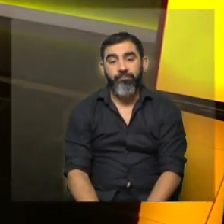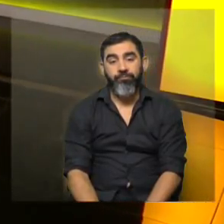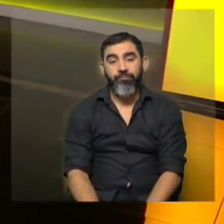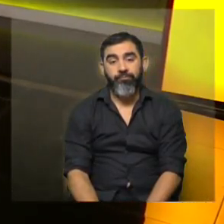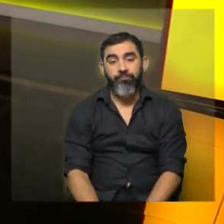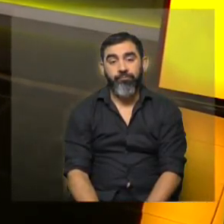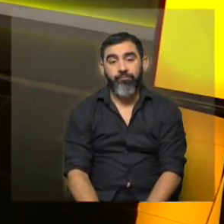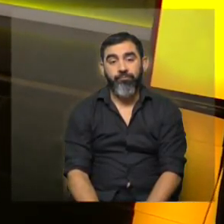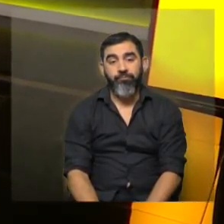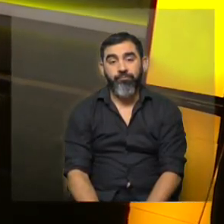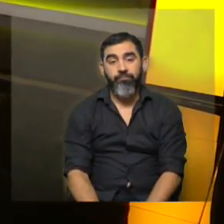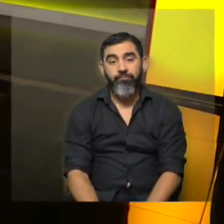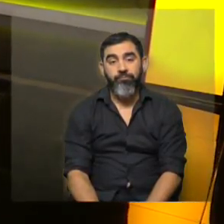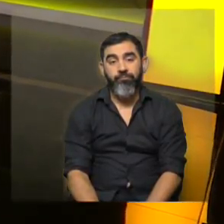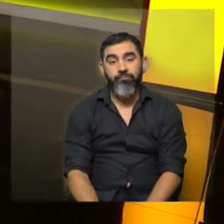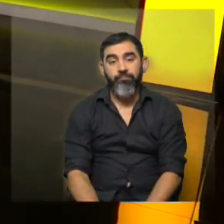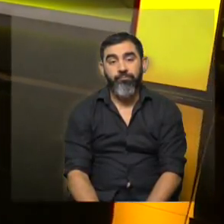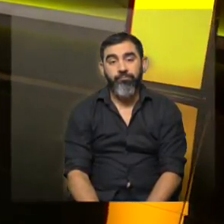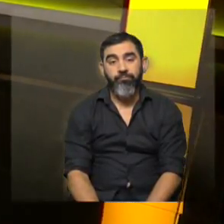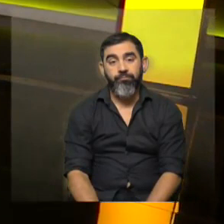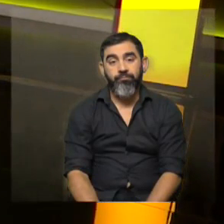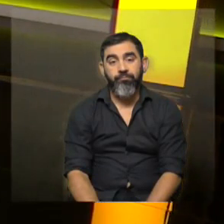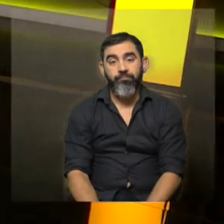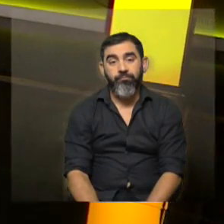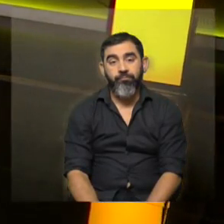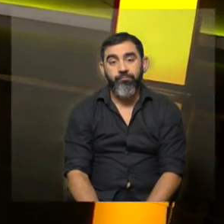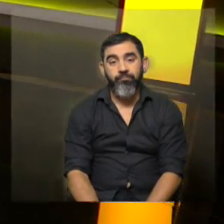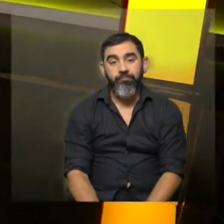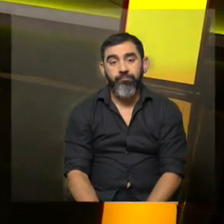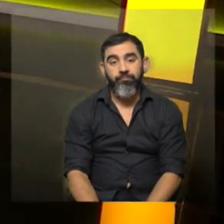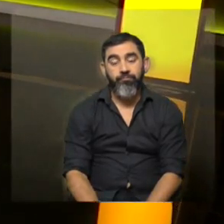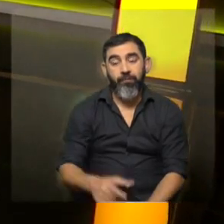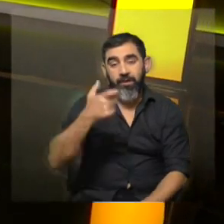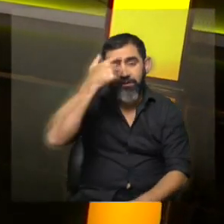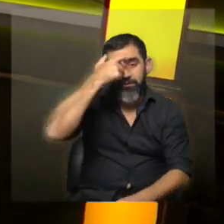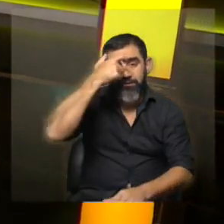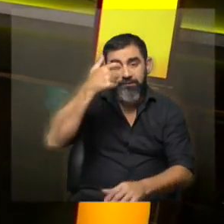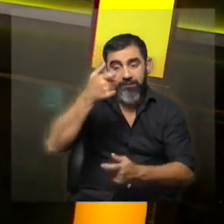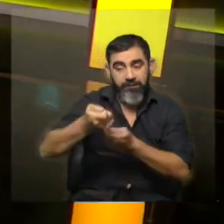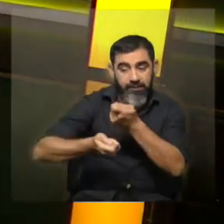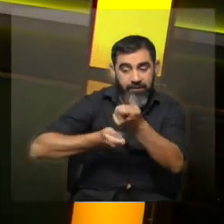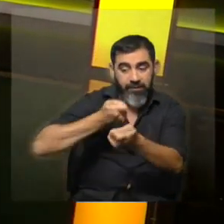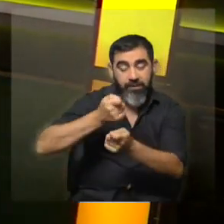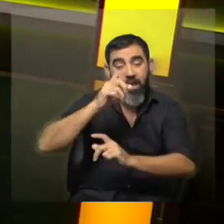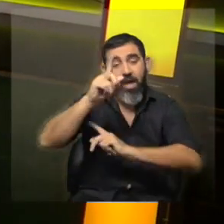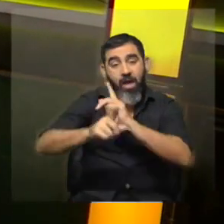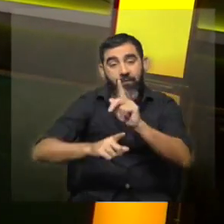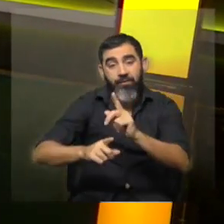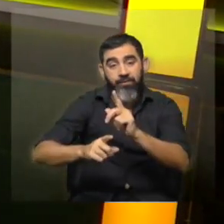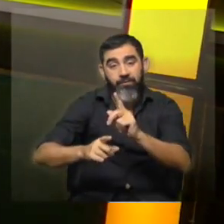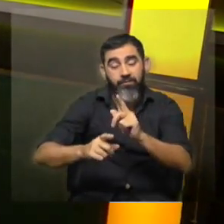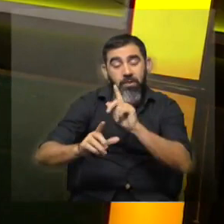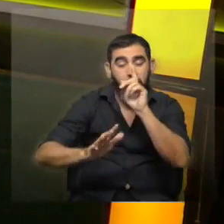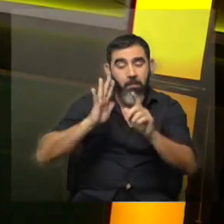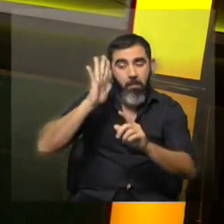Y ahora, miren esto, ¿no? Porque es bien que es la ciencia aplicada a veces hasta contra lo que nos